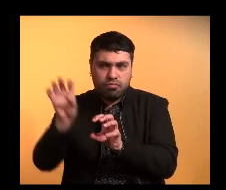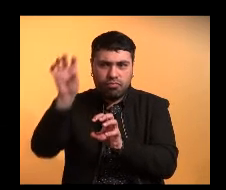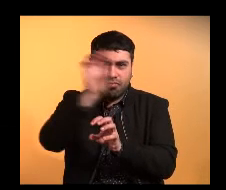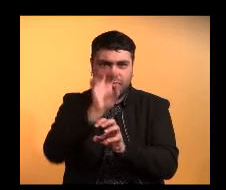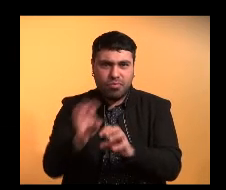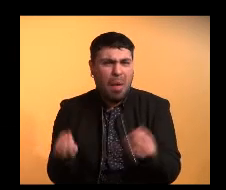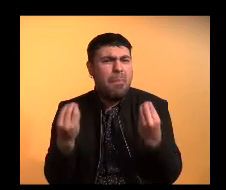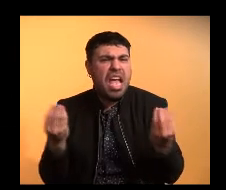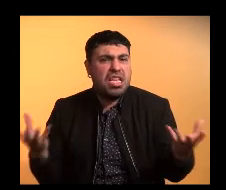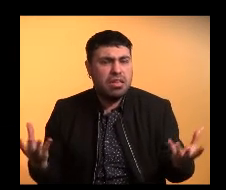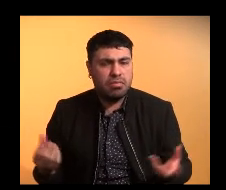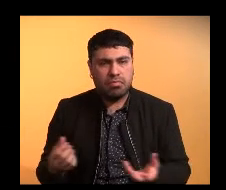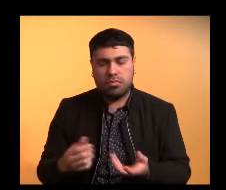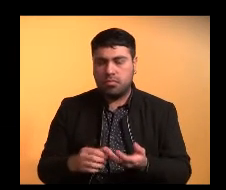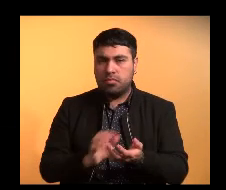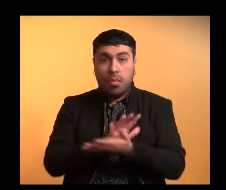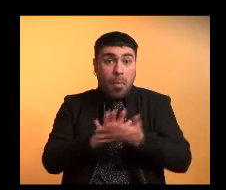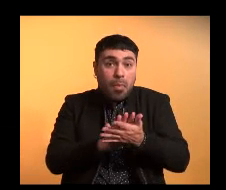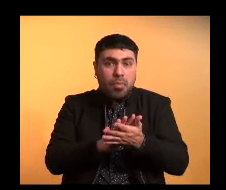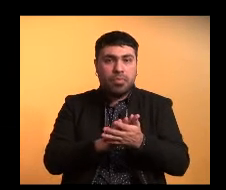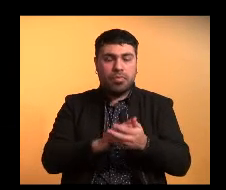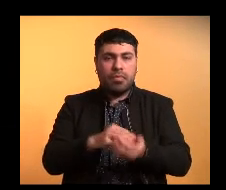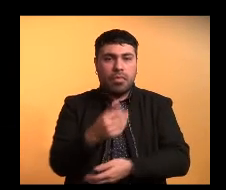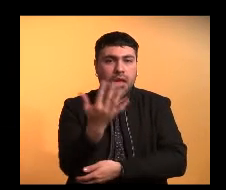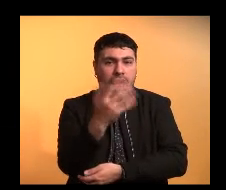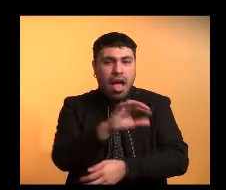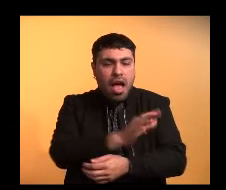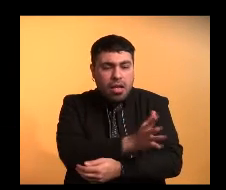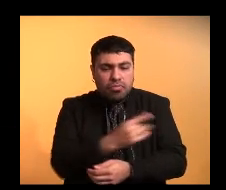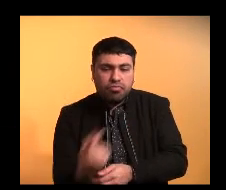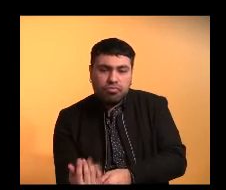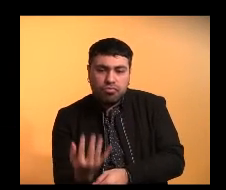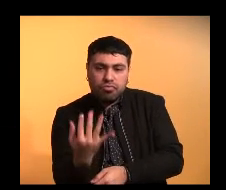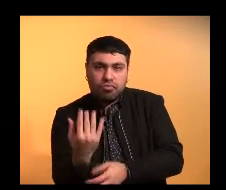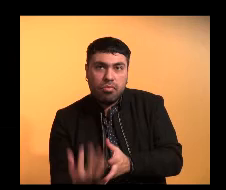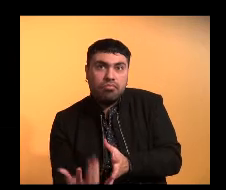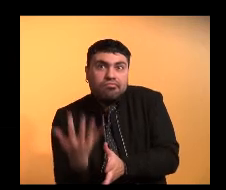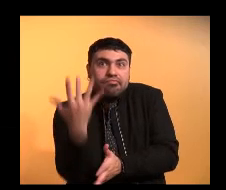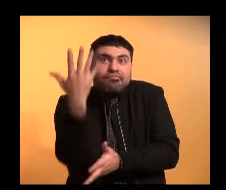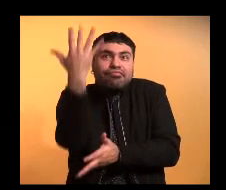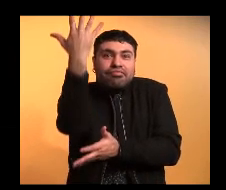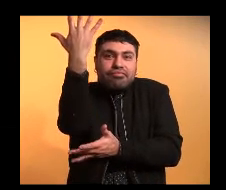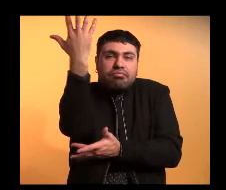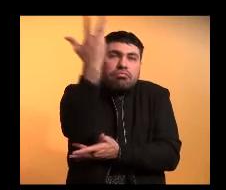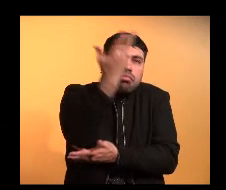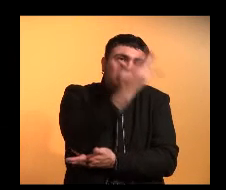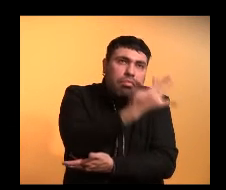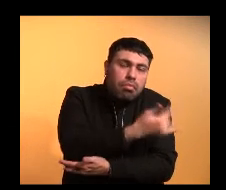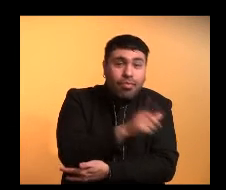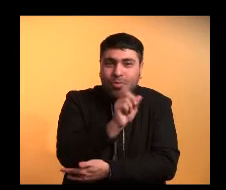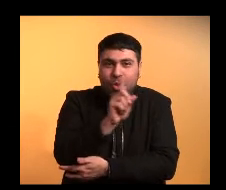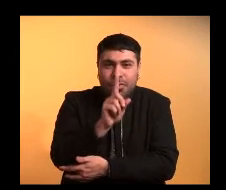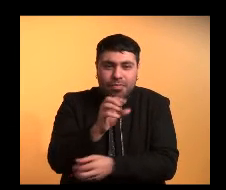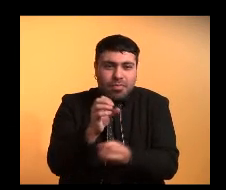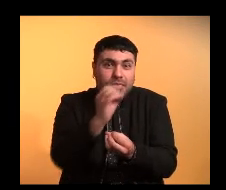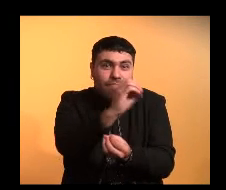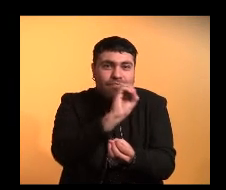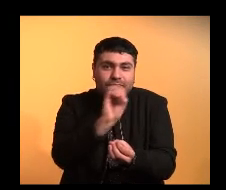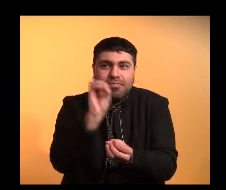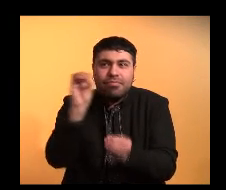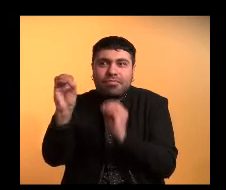mantenerse erguidas en la columna de agua y poder acceder a una mejor calidad de luz. Entonces tratan de alcanzar la superficie y